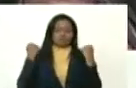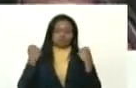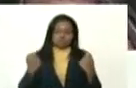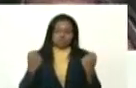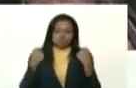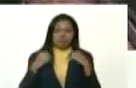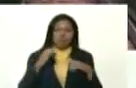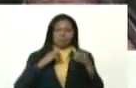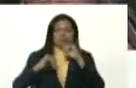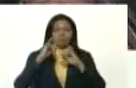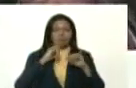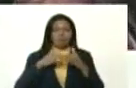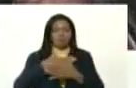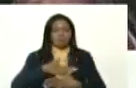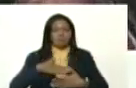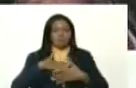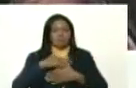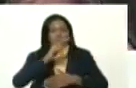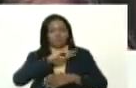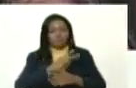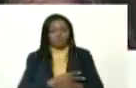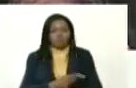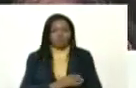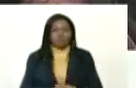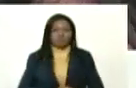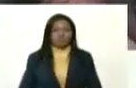se mantenga sano y fuerte